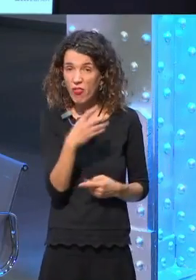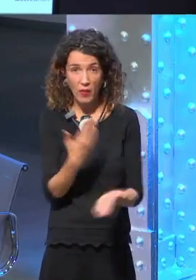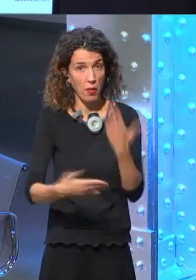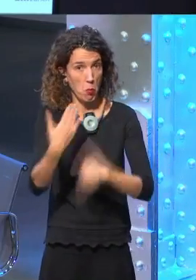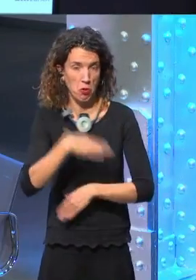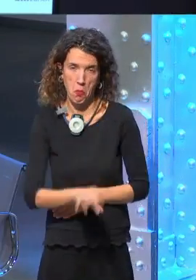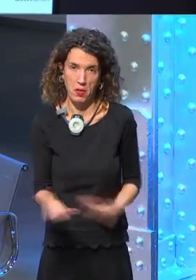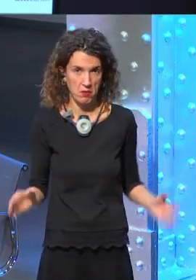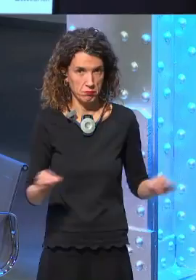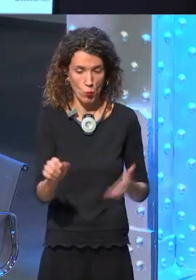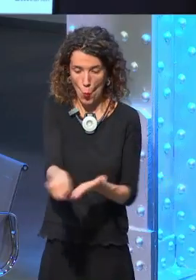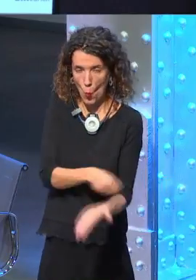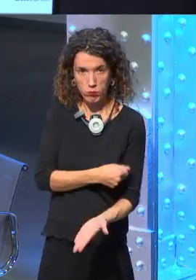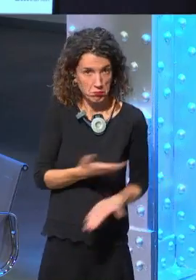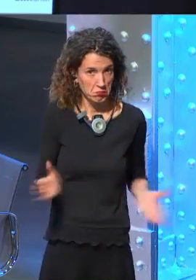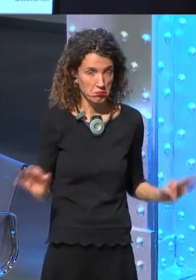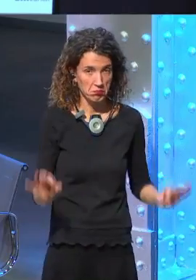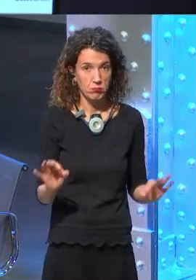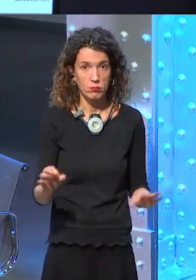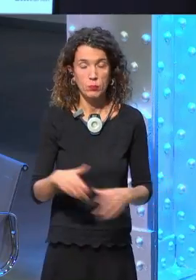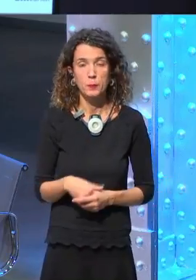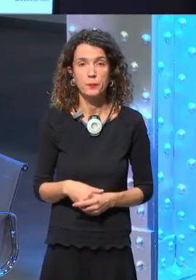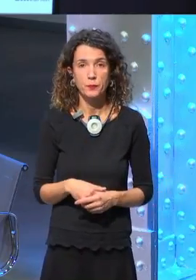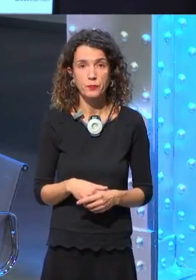No solamente